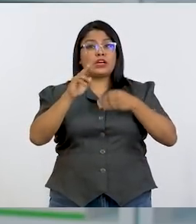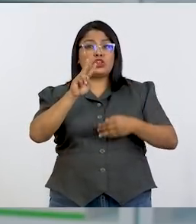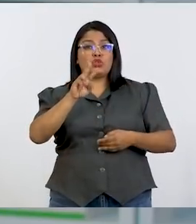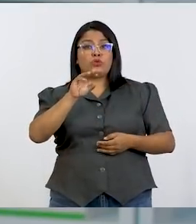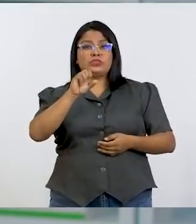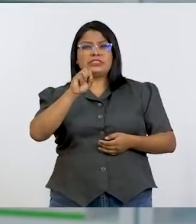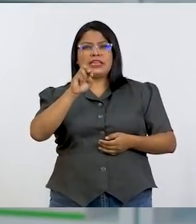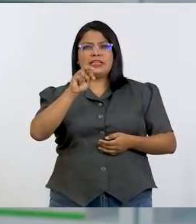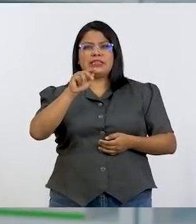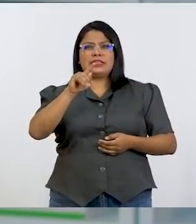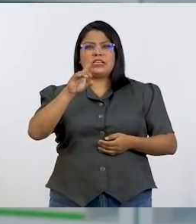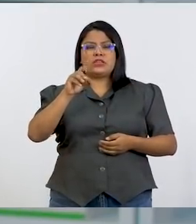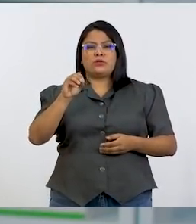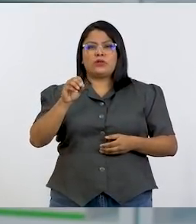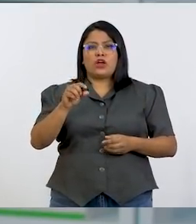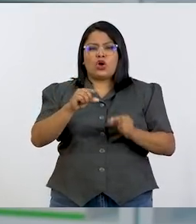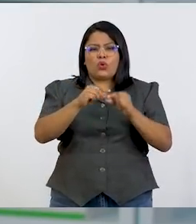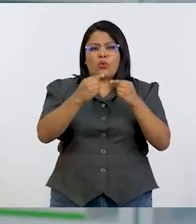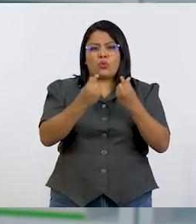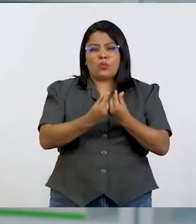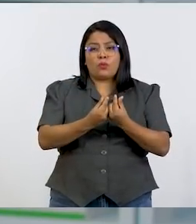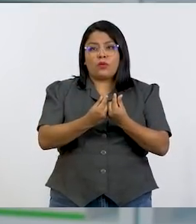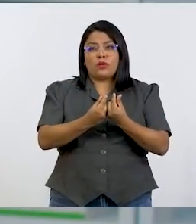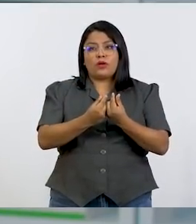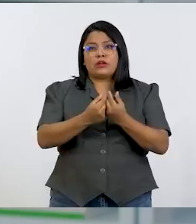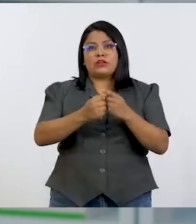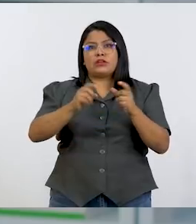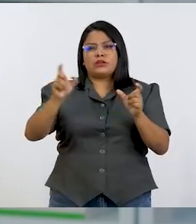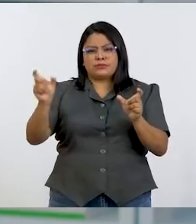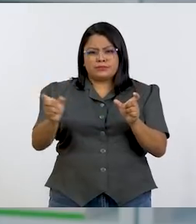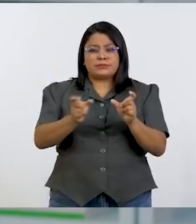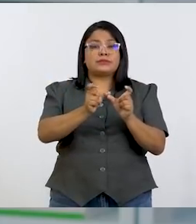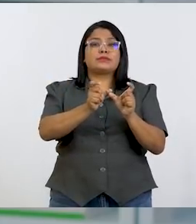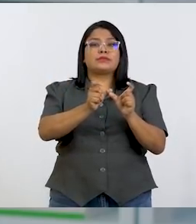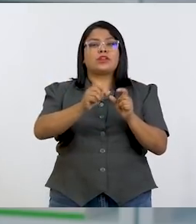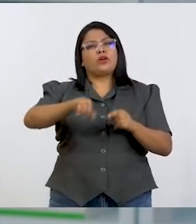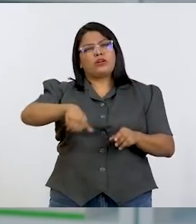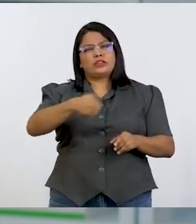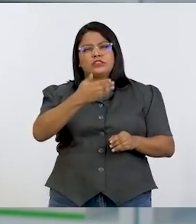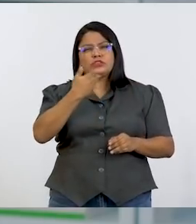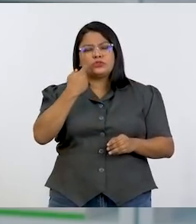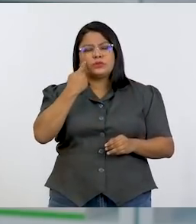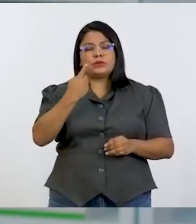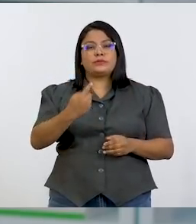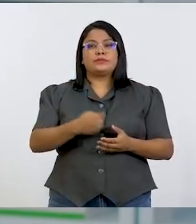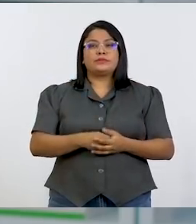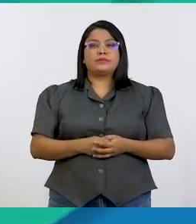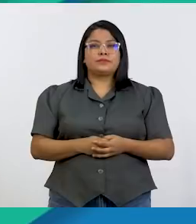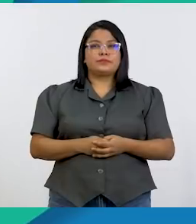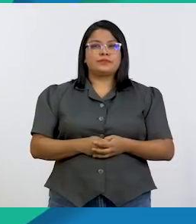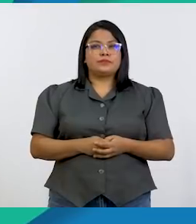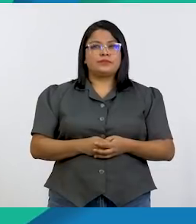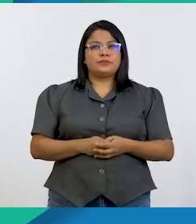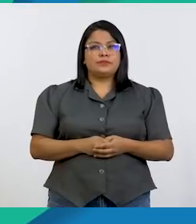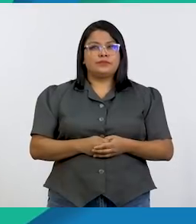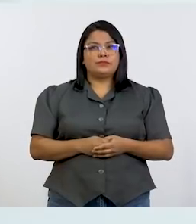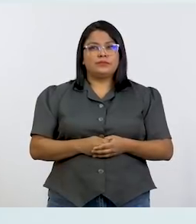hay dos sentidos, el de agrupar y el de agregar. Ahora veamos otras situaciones.